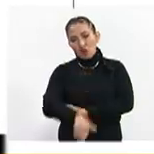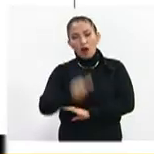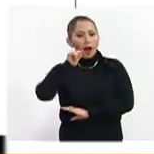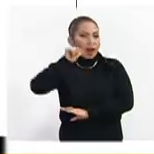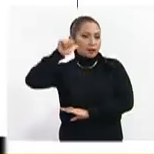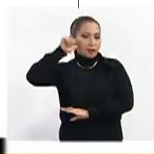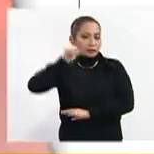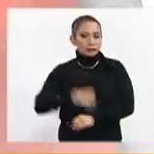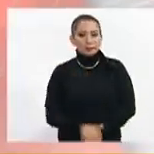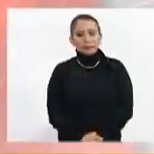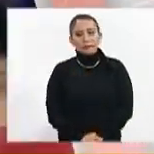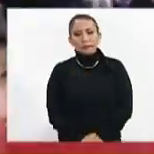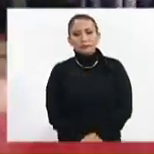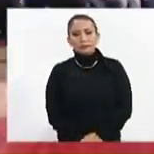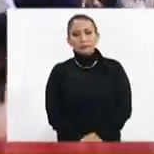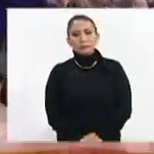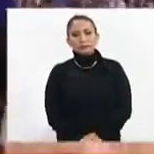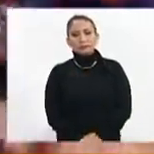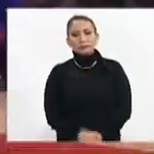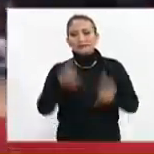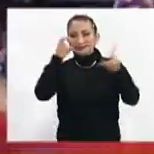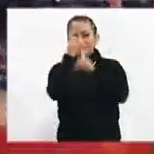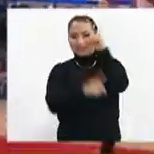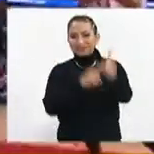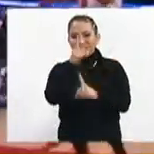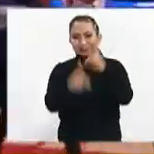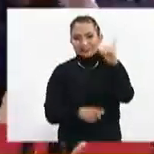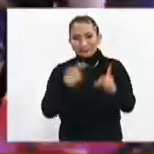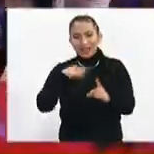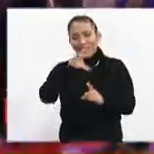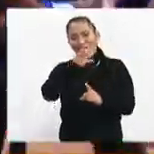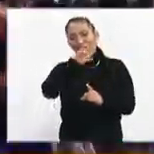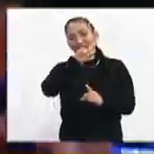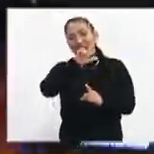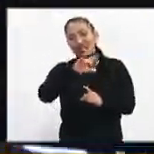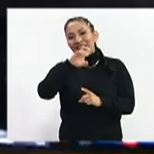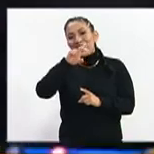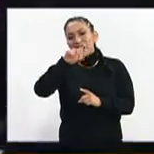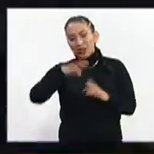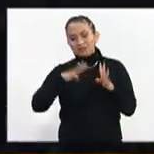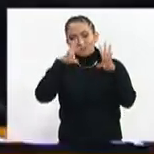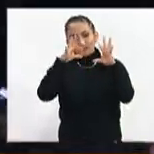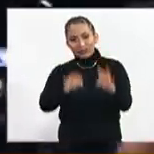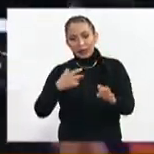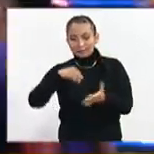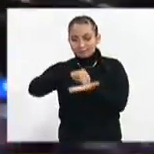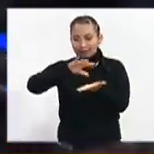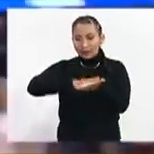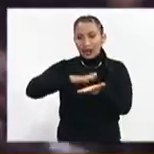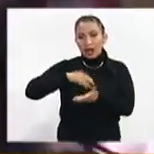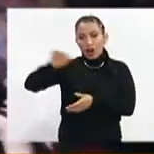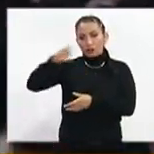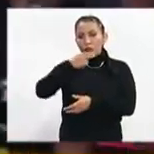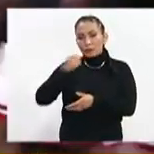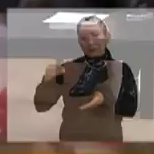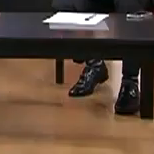el día de ayer. Y en los deportes, los Cavaliers de Cleveland oficializaron la contratación de Dwayne